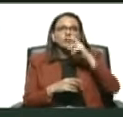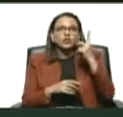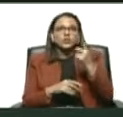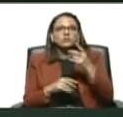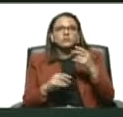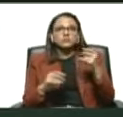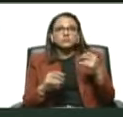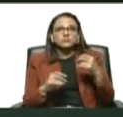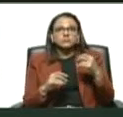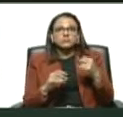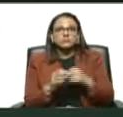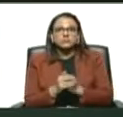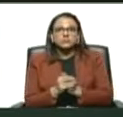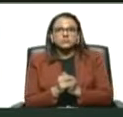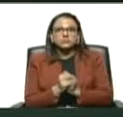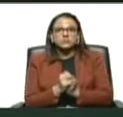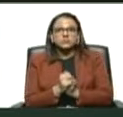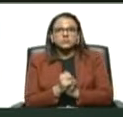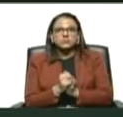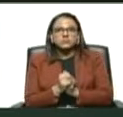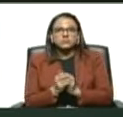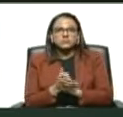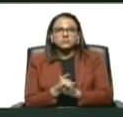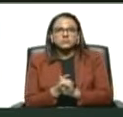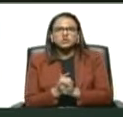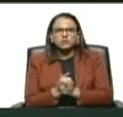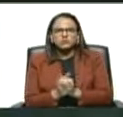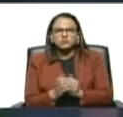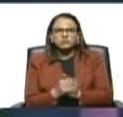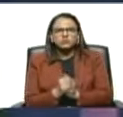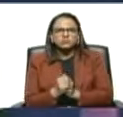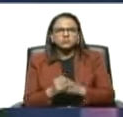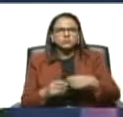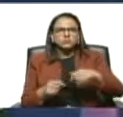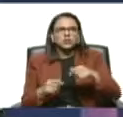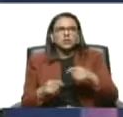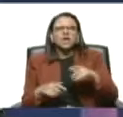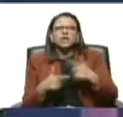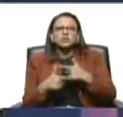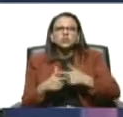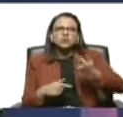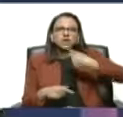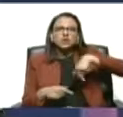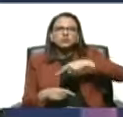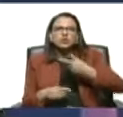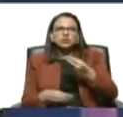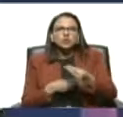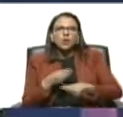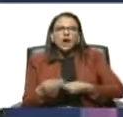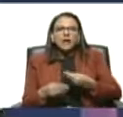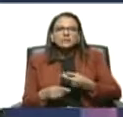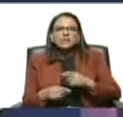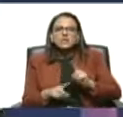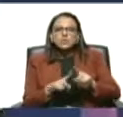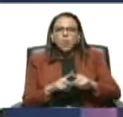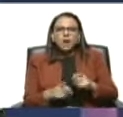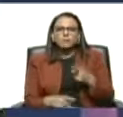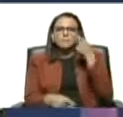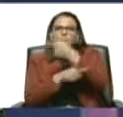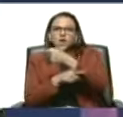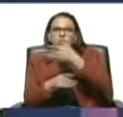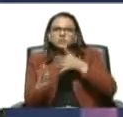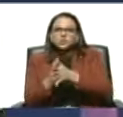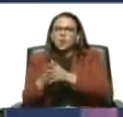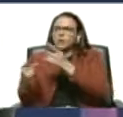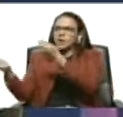también sanciones a Venezuela. Y eso fue lo que impuso que la restricción en